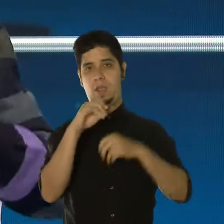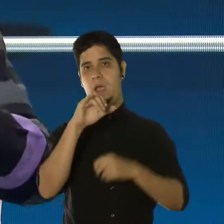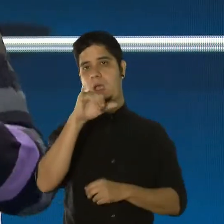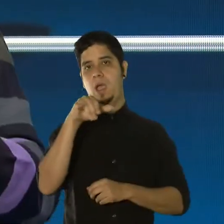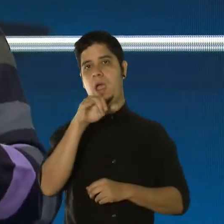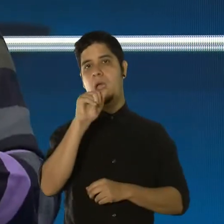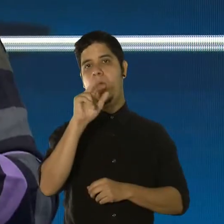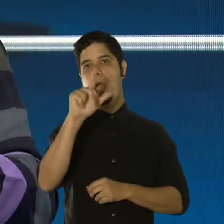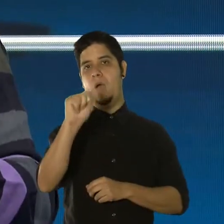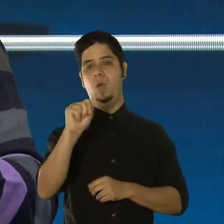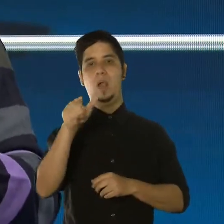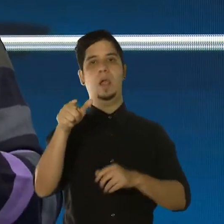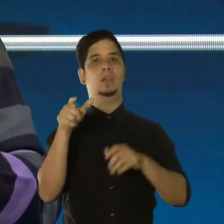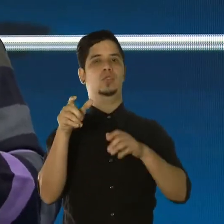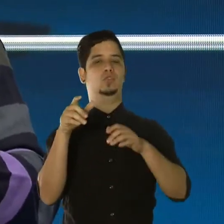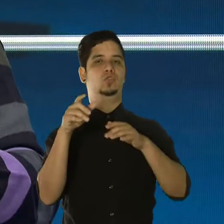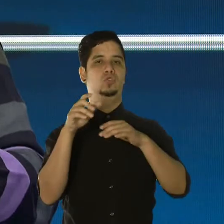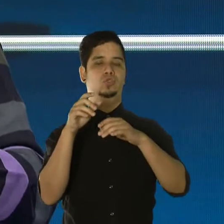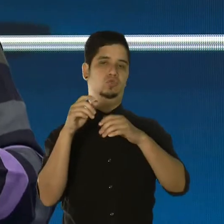y compiten con el